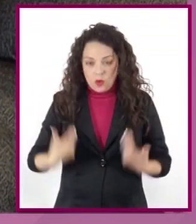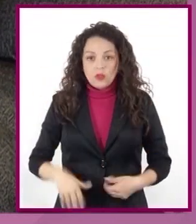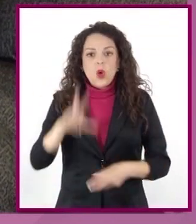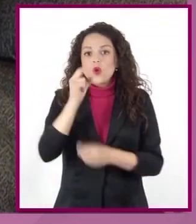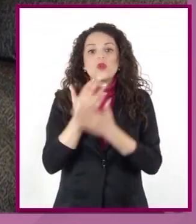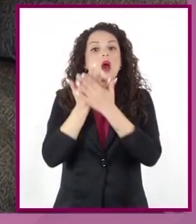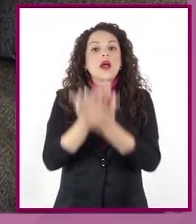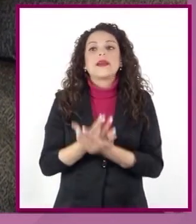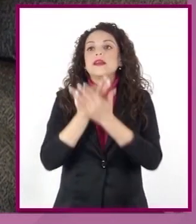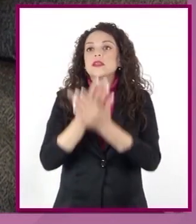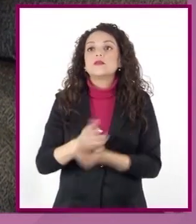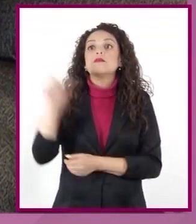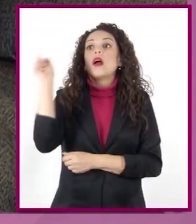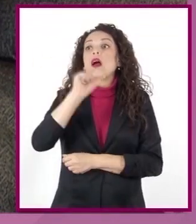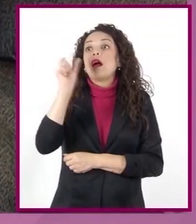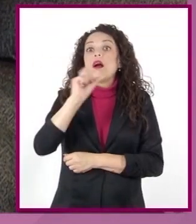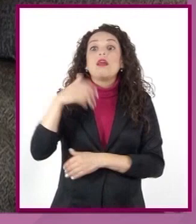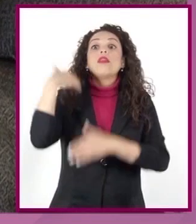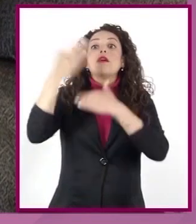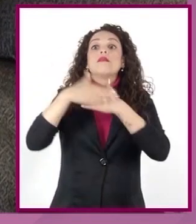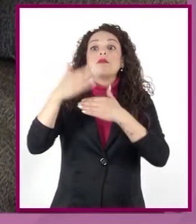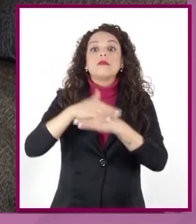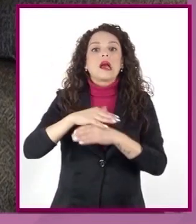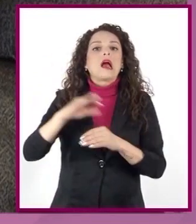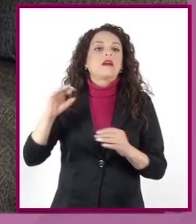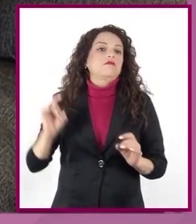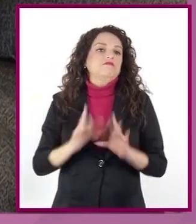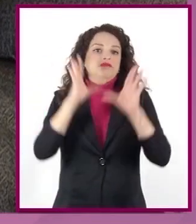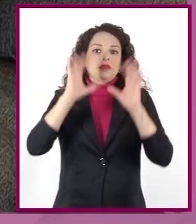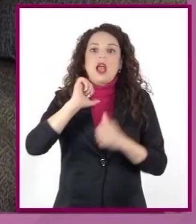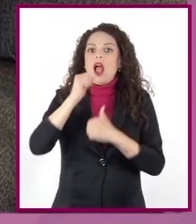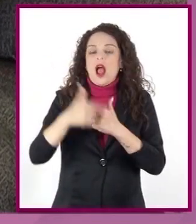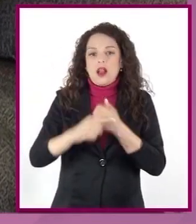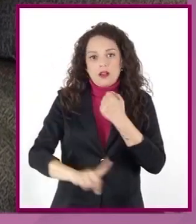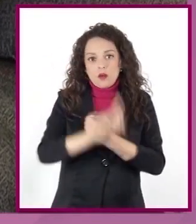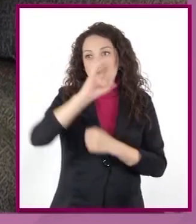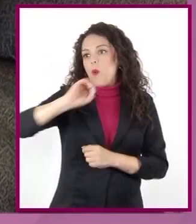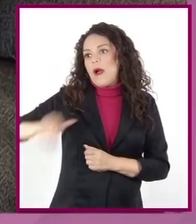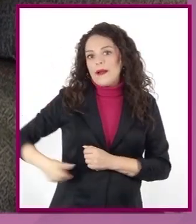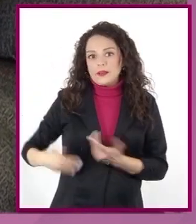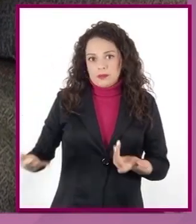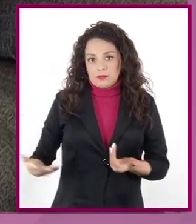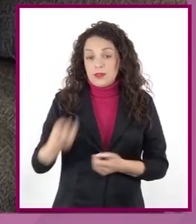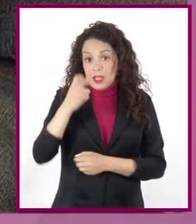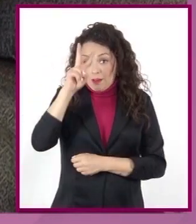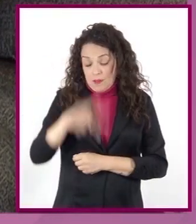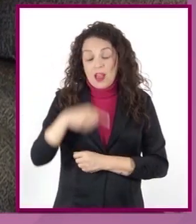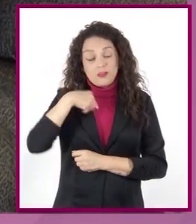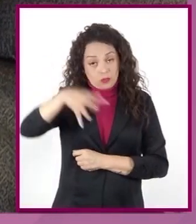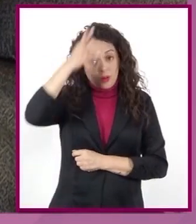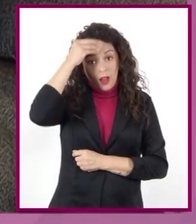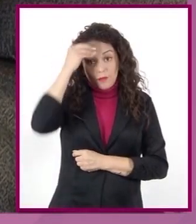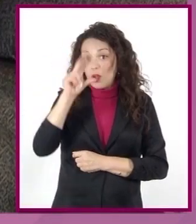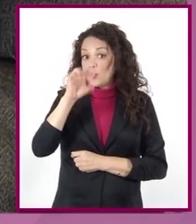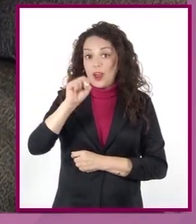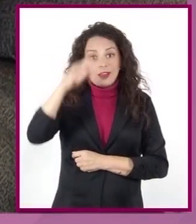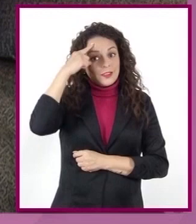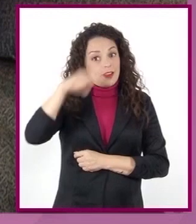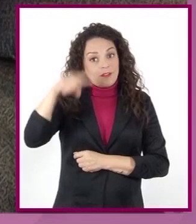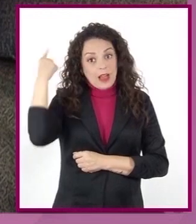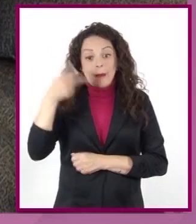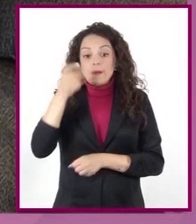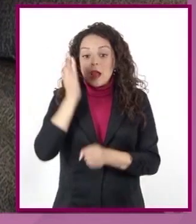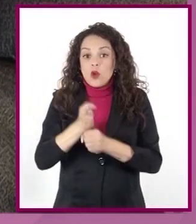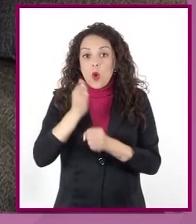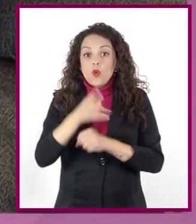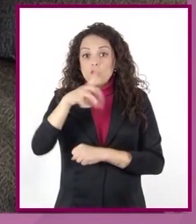quitar algo y el tiempo te haga valorar lo que tuviste. Así lo aprendí yo y créeme que no es fácil de verdad. Valora eso que tienes